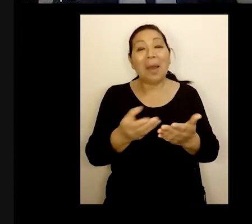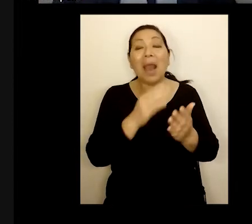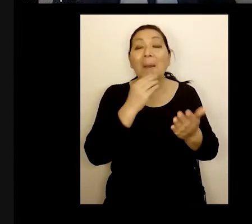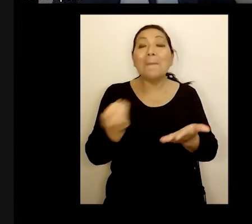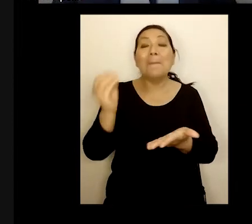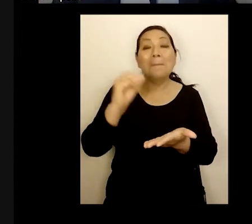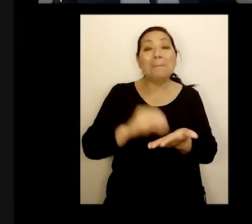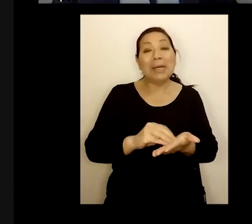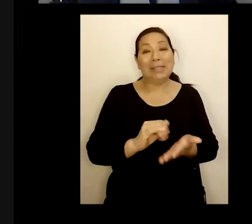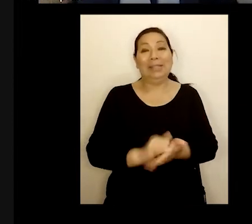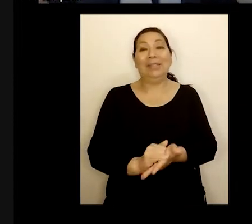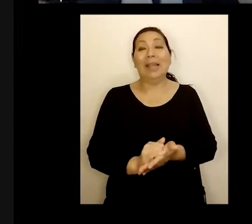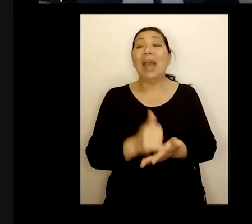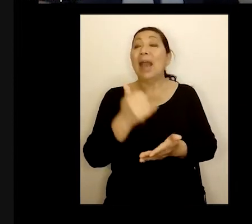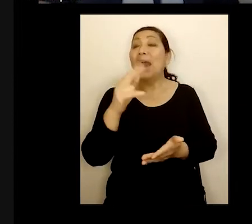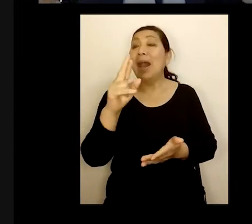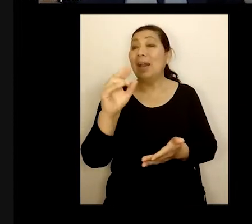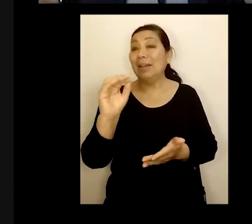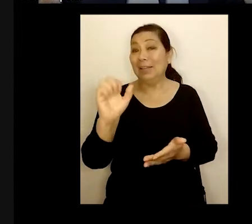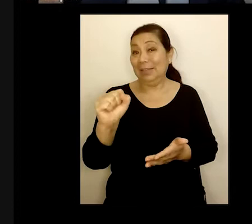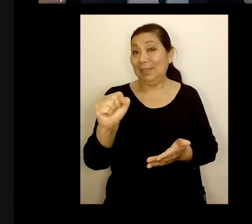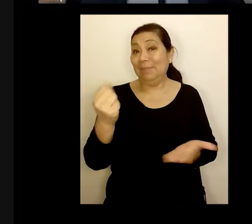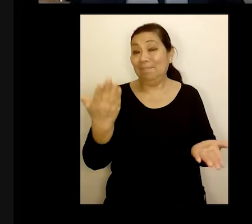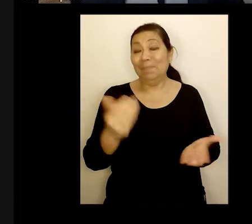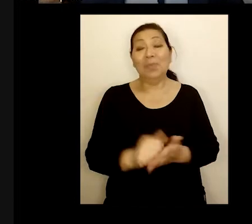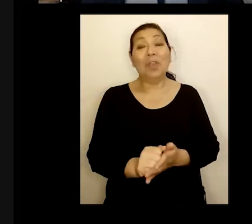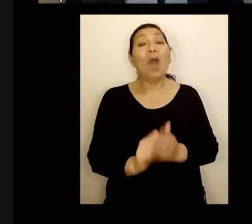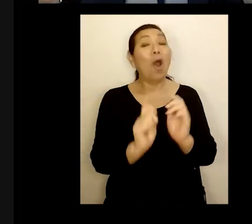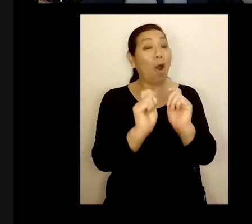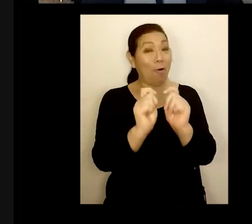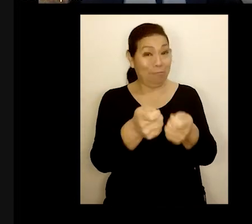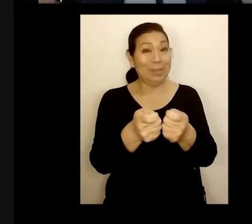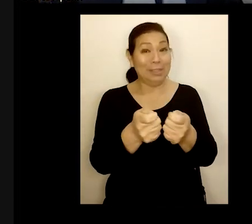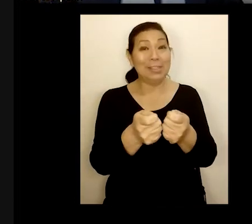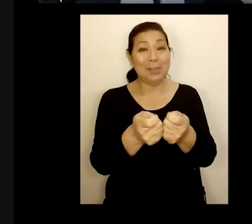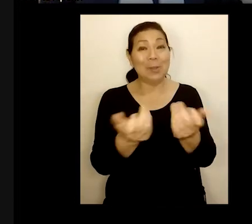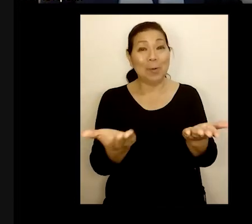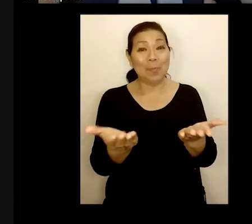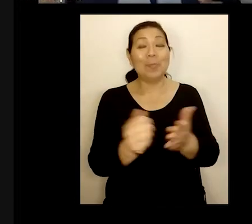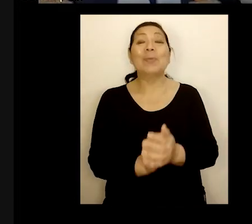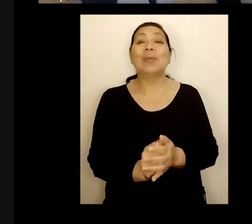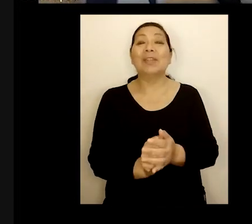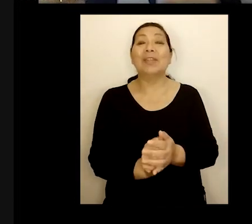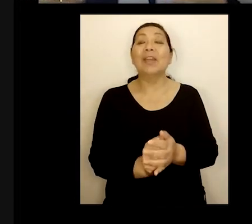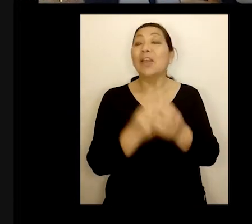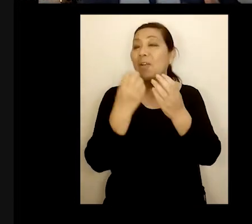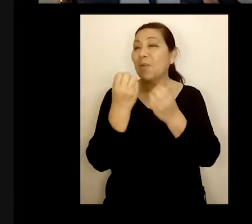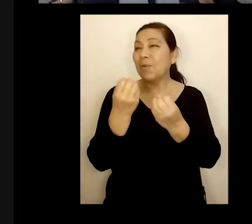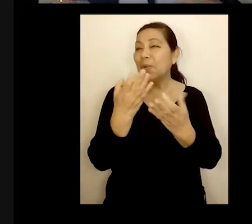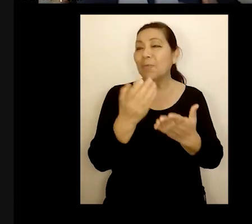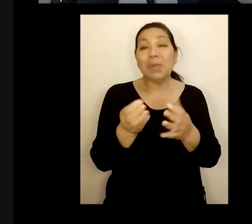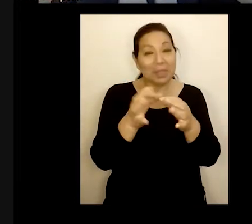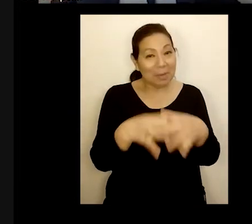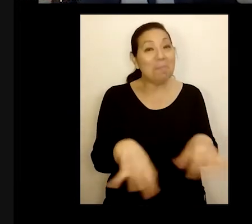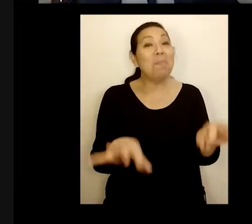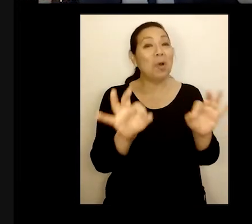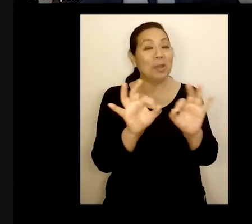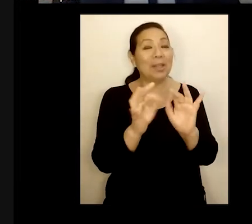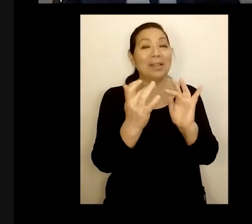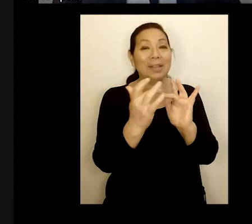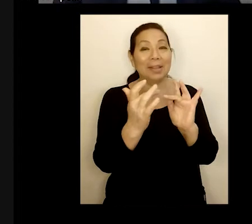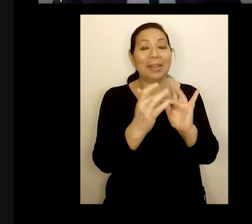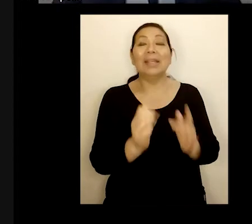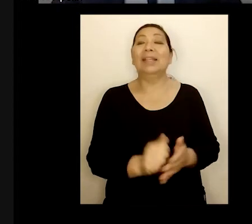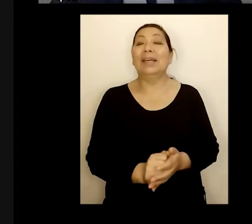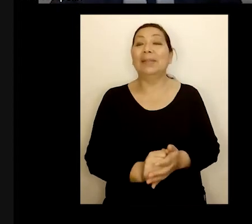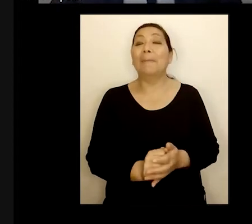adicional. Ares, en efecto, ofreció e incorporó un informe de una importante entidad como es